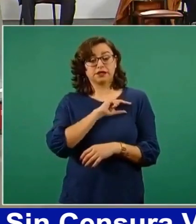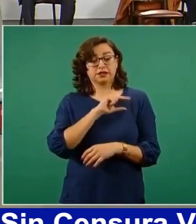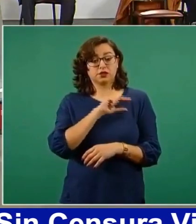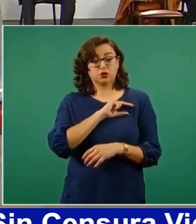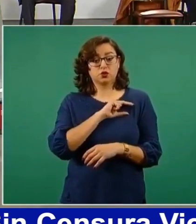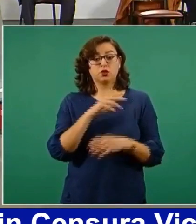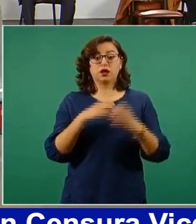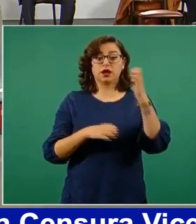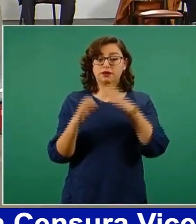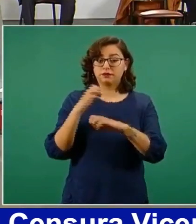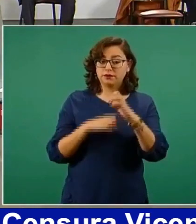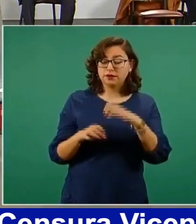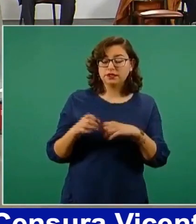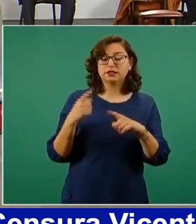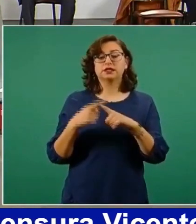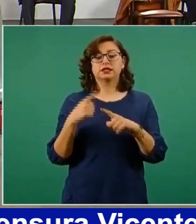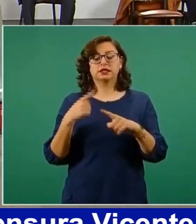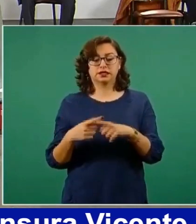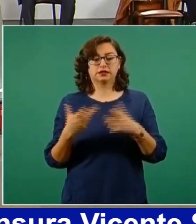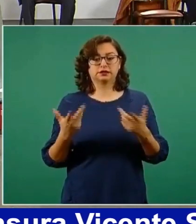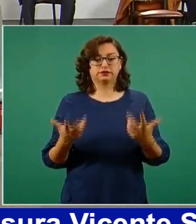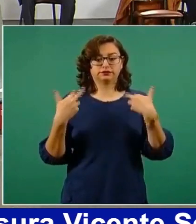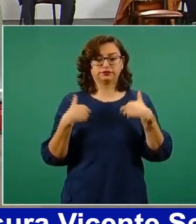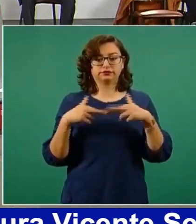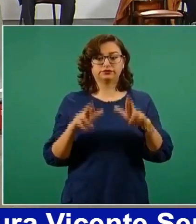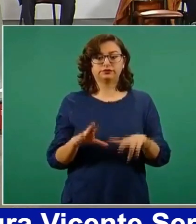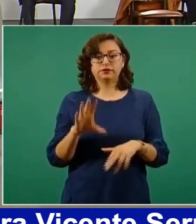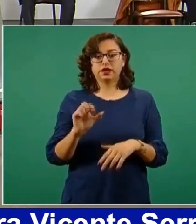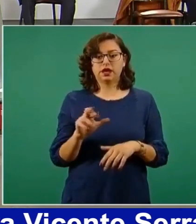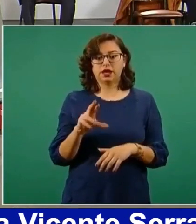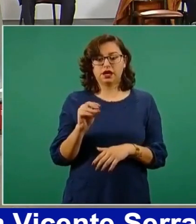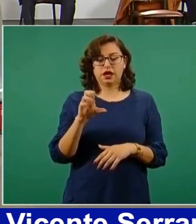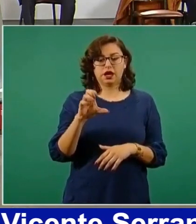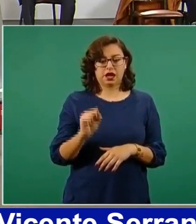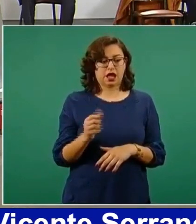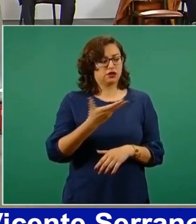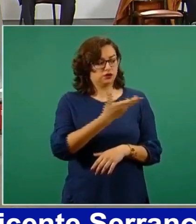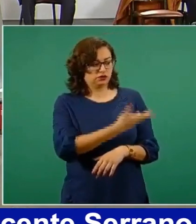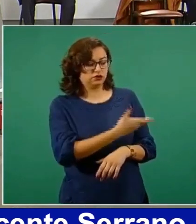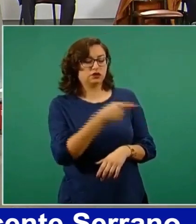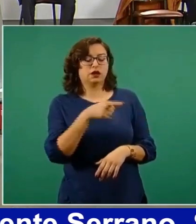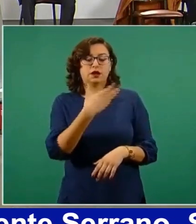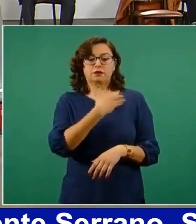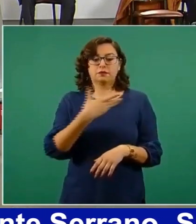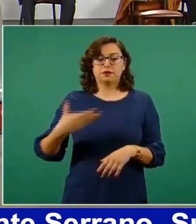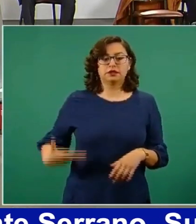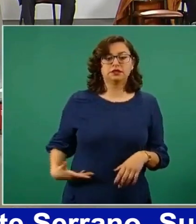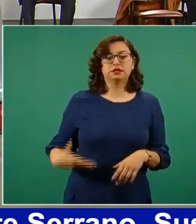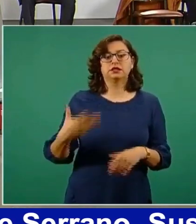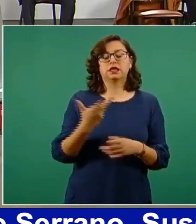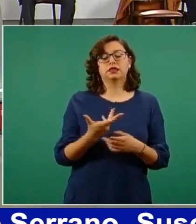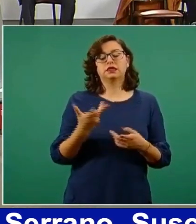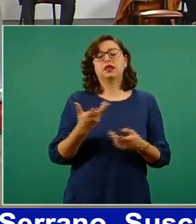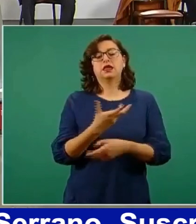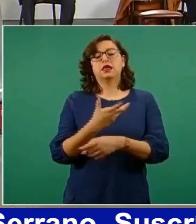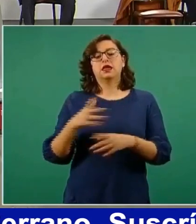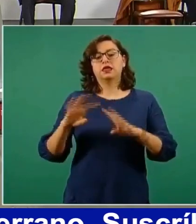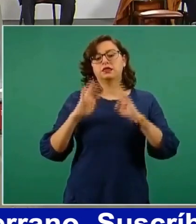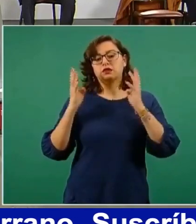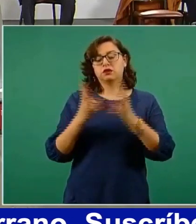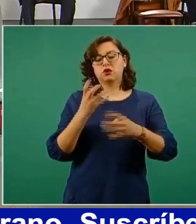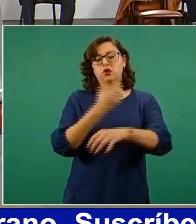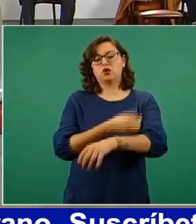CROM, Isaías González de la CROC y Francisco Hernández Juárez de la UNT. Por parte